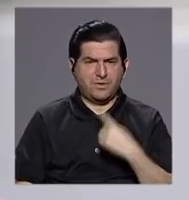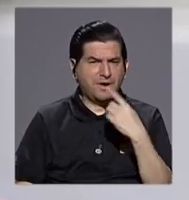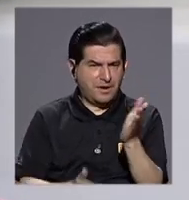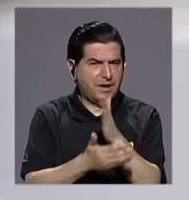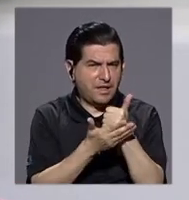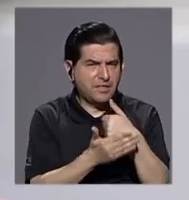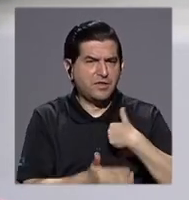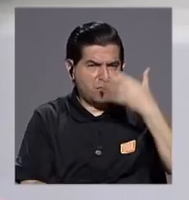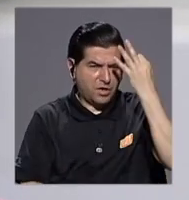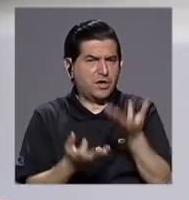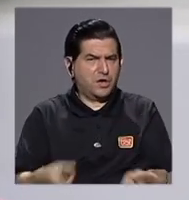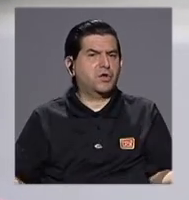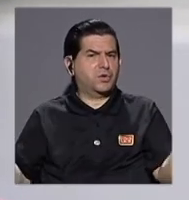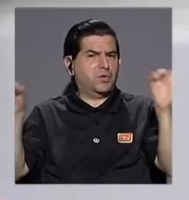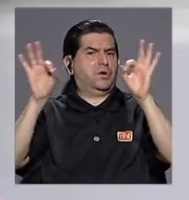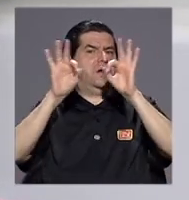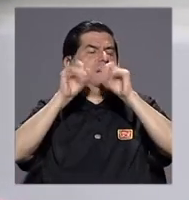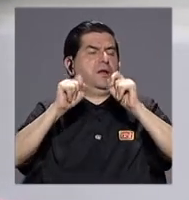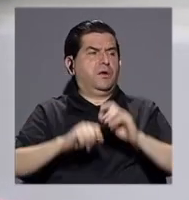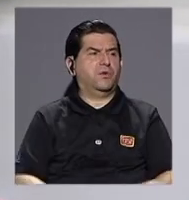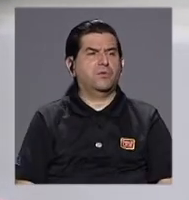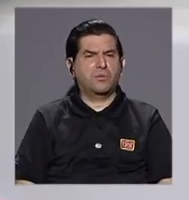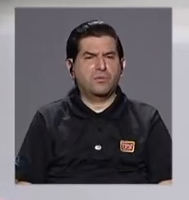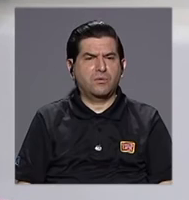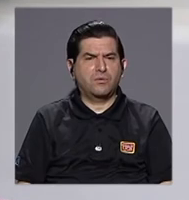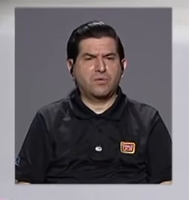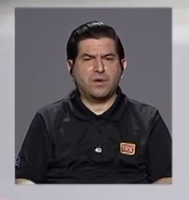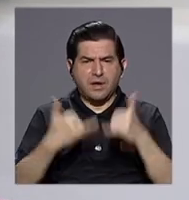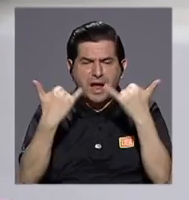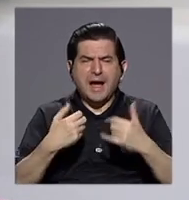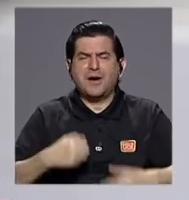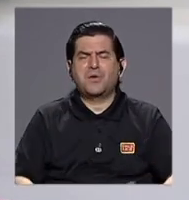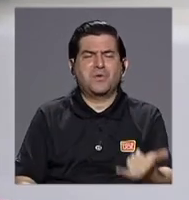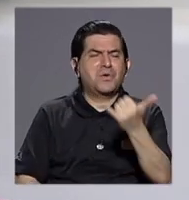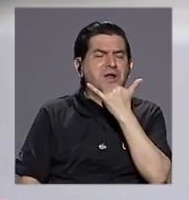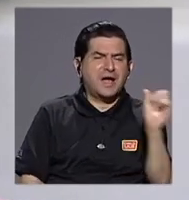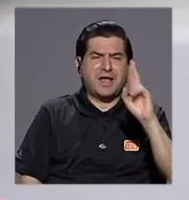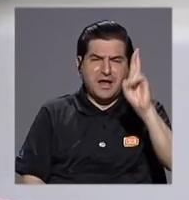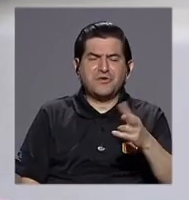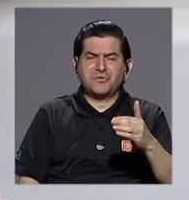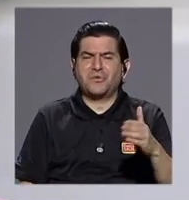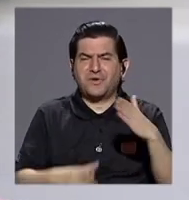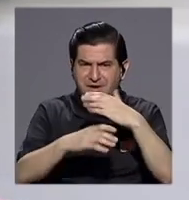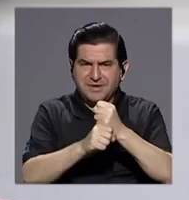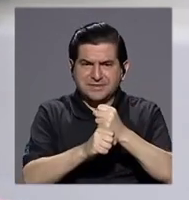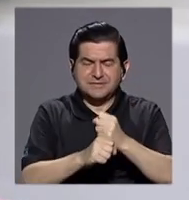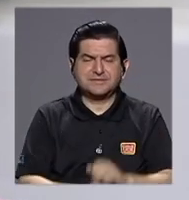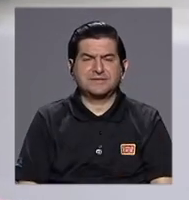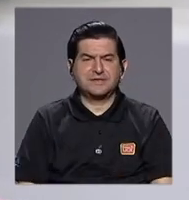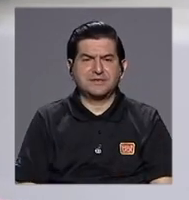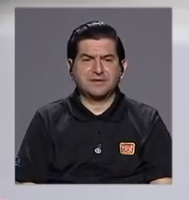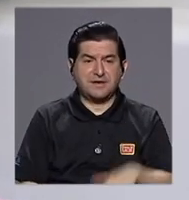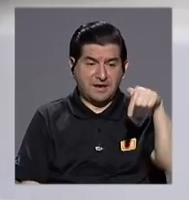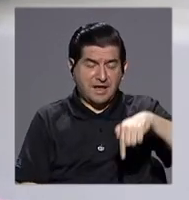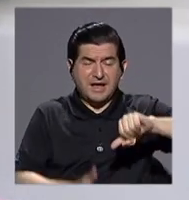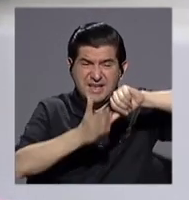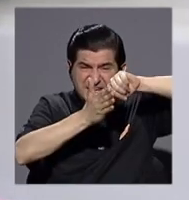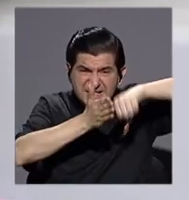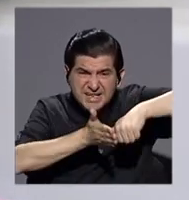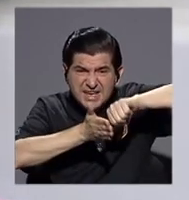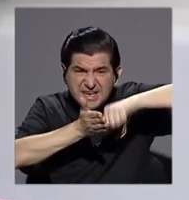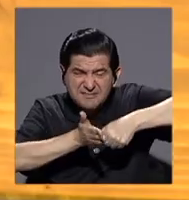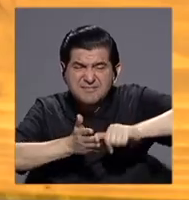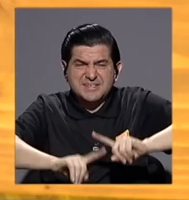que me parece muy importante. Se está cometiendo un error en Costa Rica Cuando se acentúan mucho